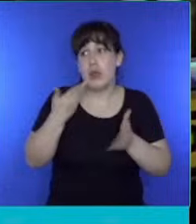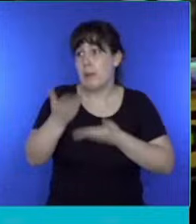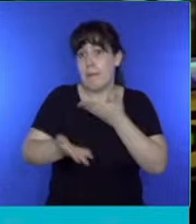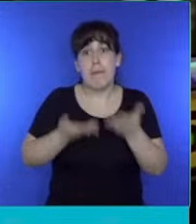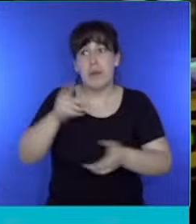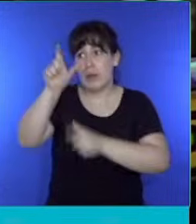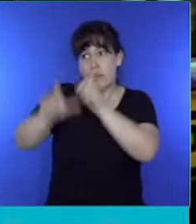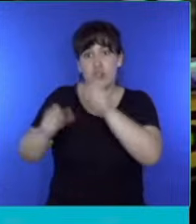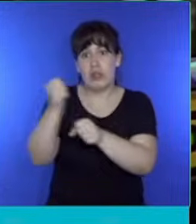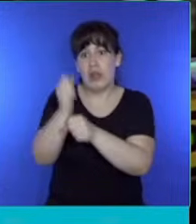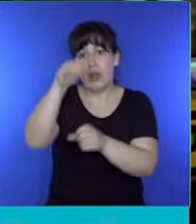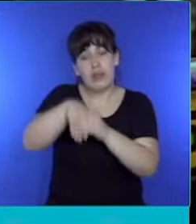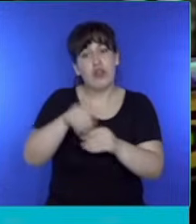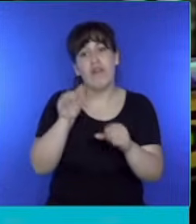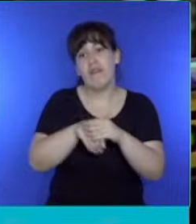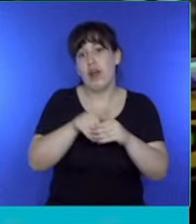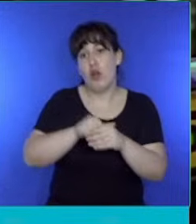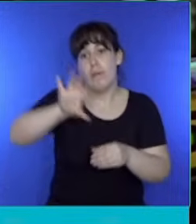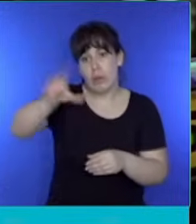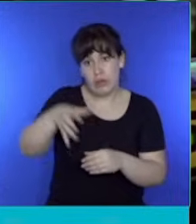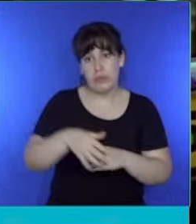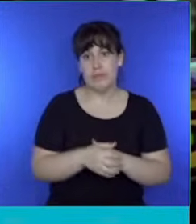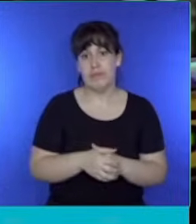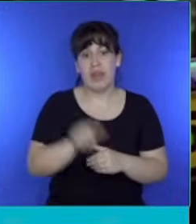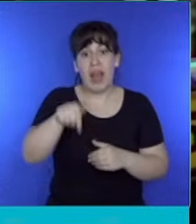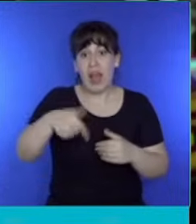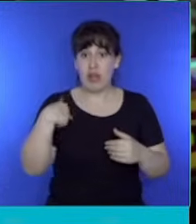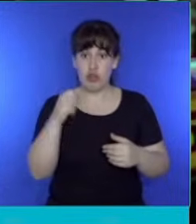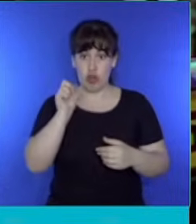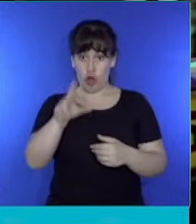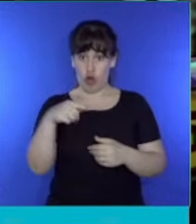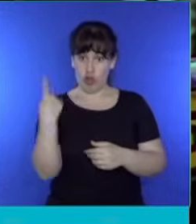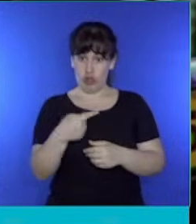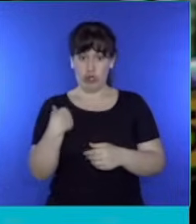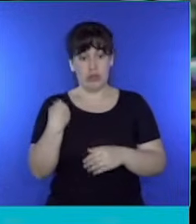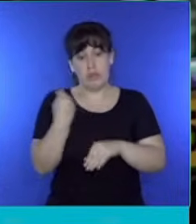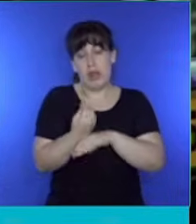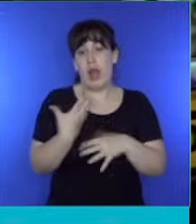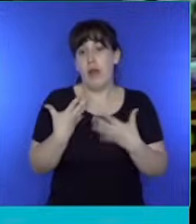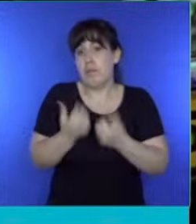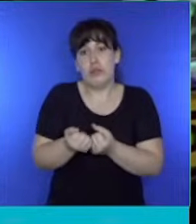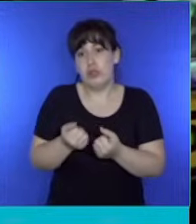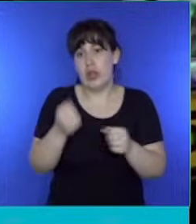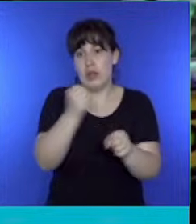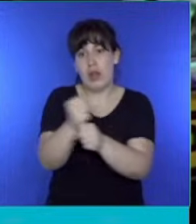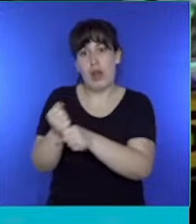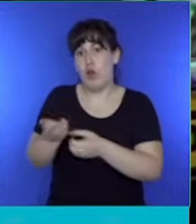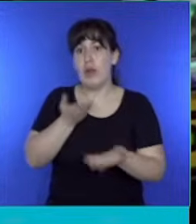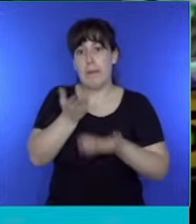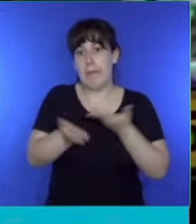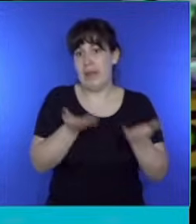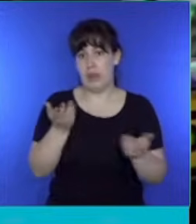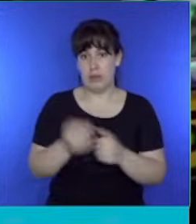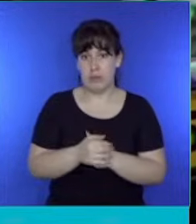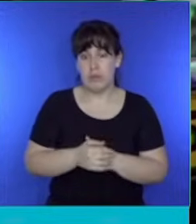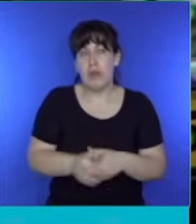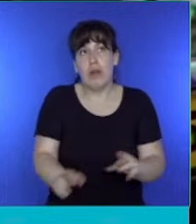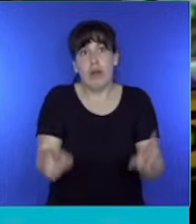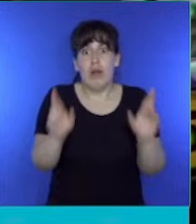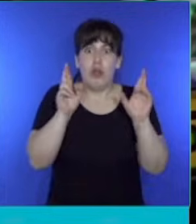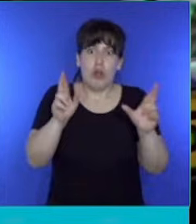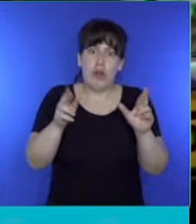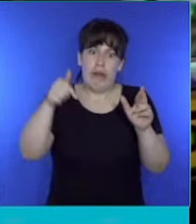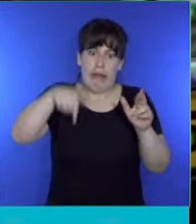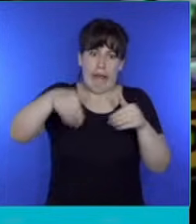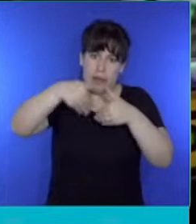trabajadores del Banco Provincia. Y nuestra función acá es acompañar lo que piden los trabajadores. Esperemos que de